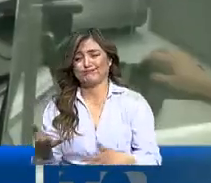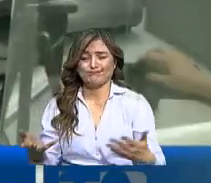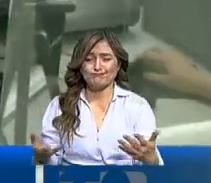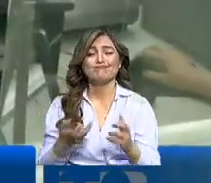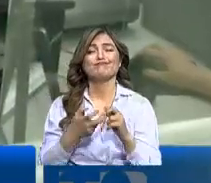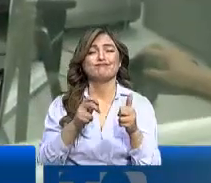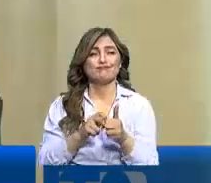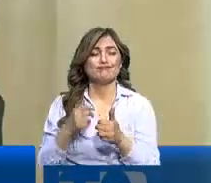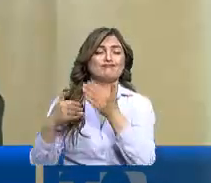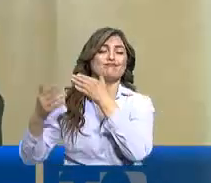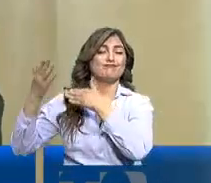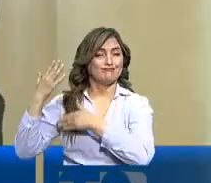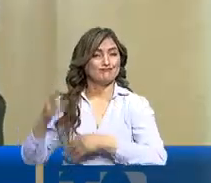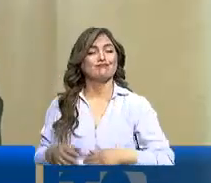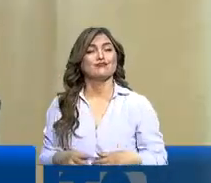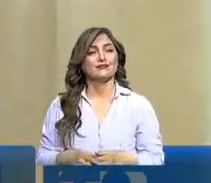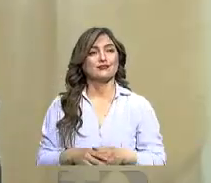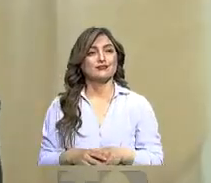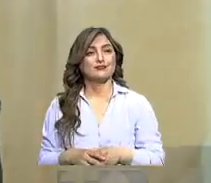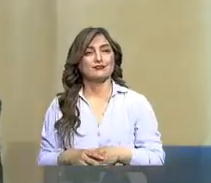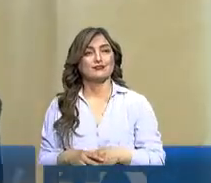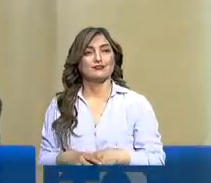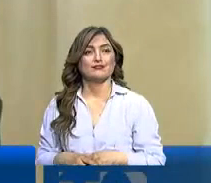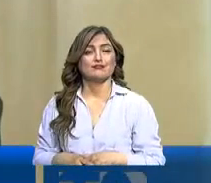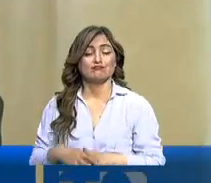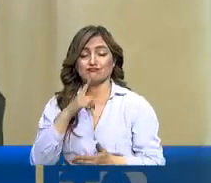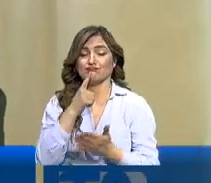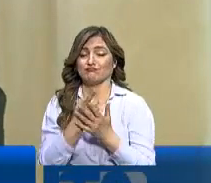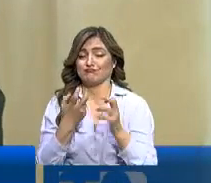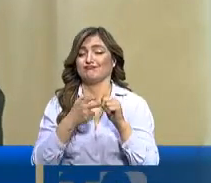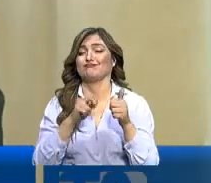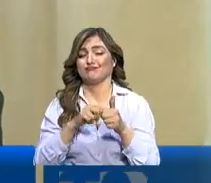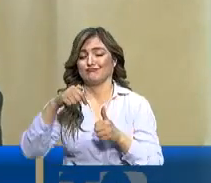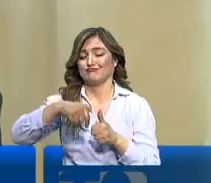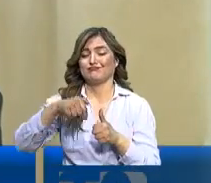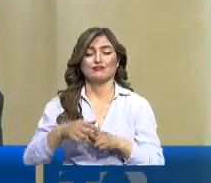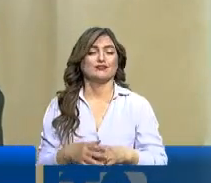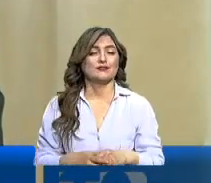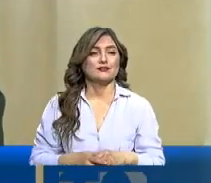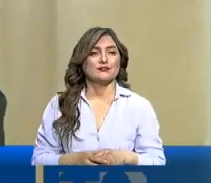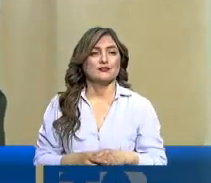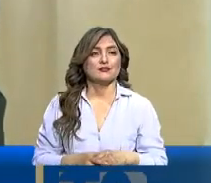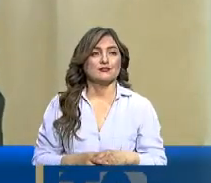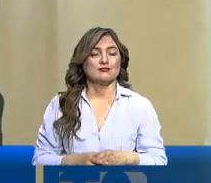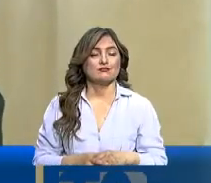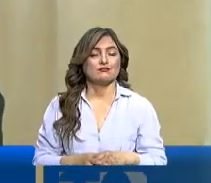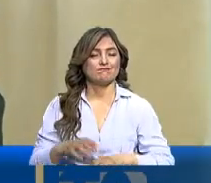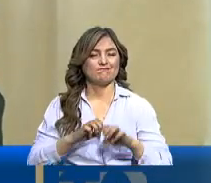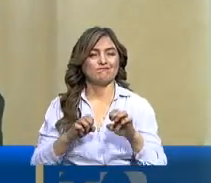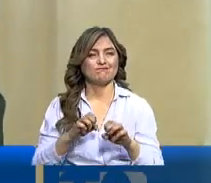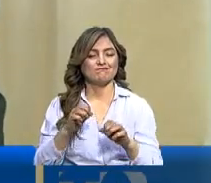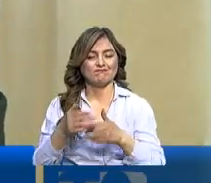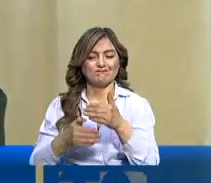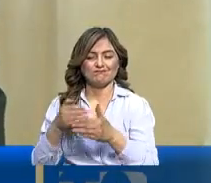que es un problema heredado. Porque efectivamente sí los hay en la Agencia Nacional de Tránsito, pero para eso nosotros tenemos que hacer una identificación de todos